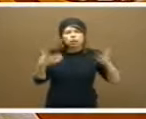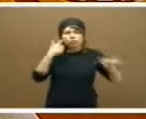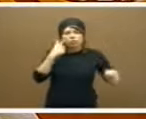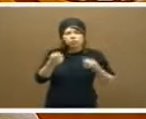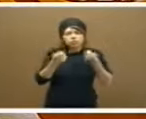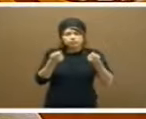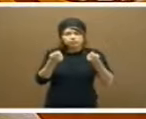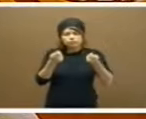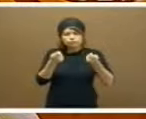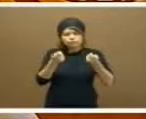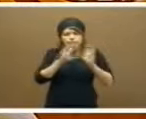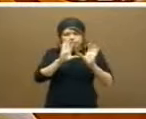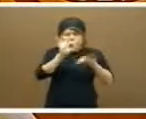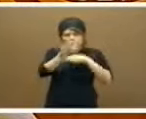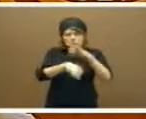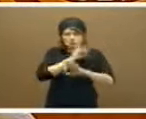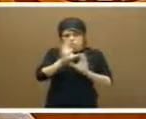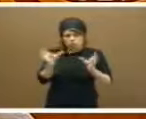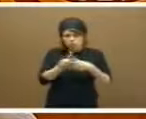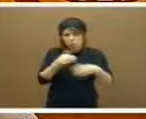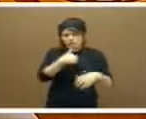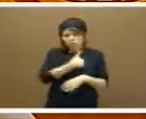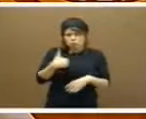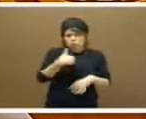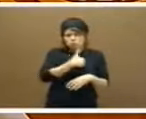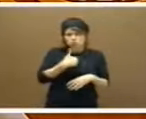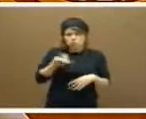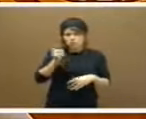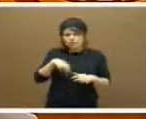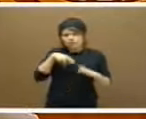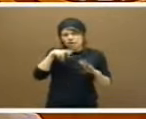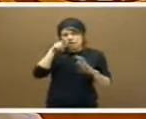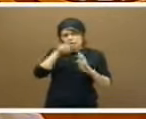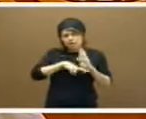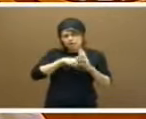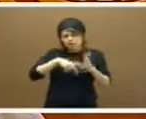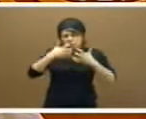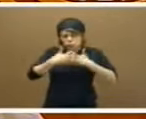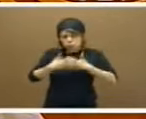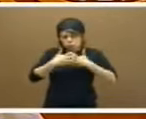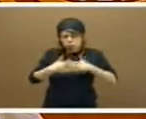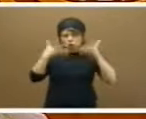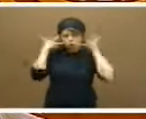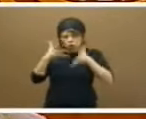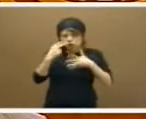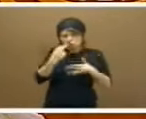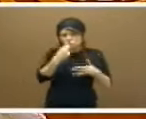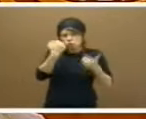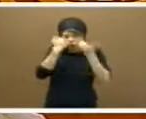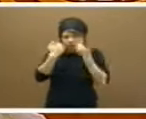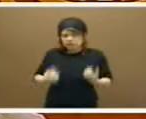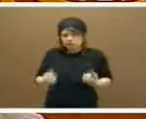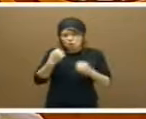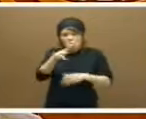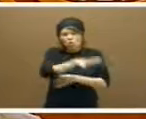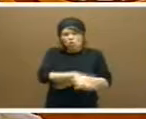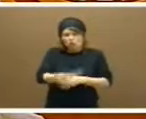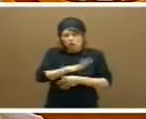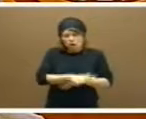de la composición, organización, funciones y régimen de funcionamiento del Consejo de Salud de Zona como órgano